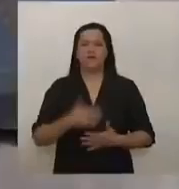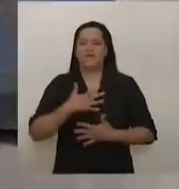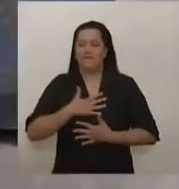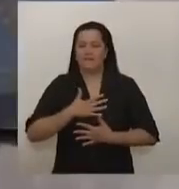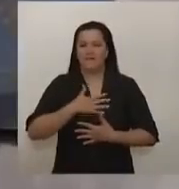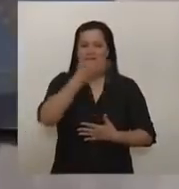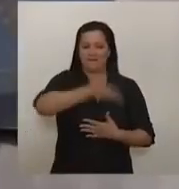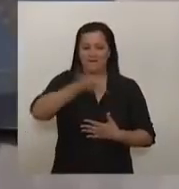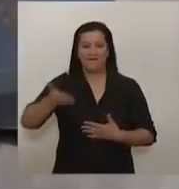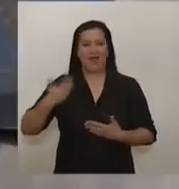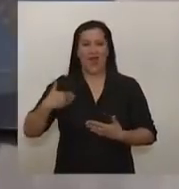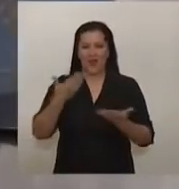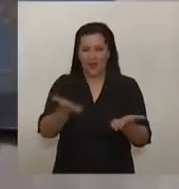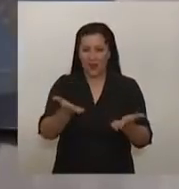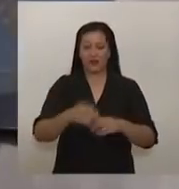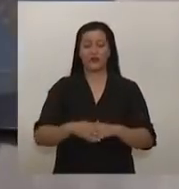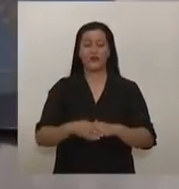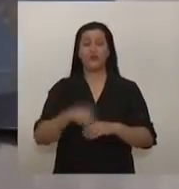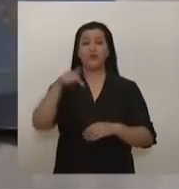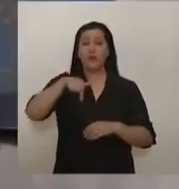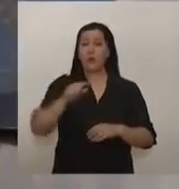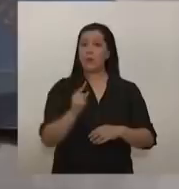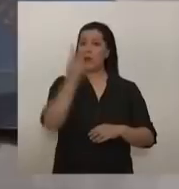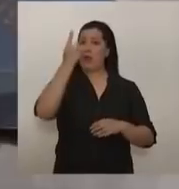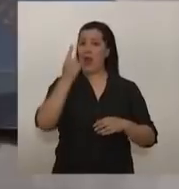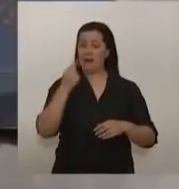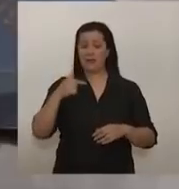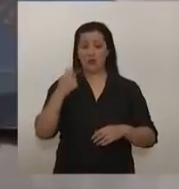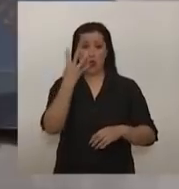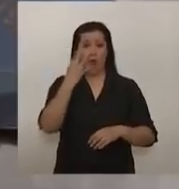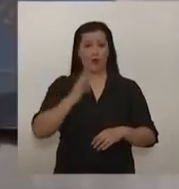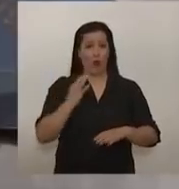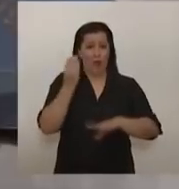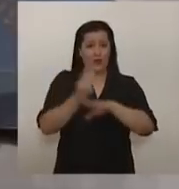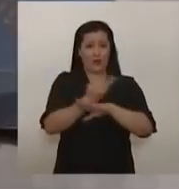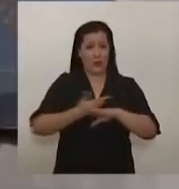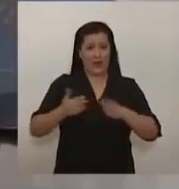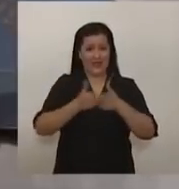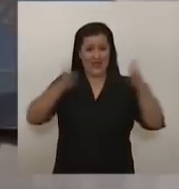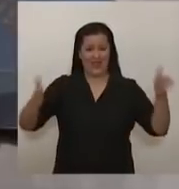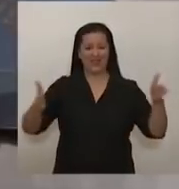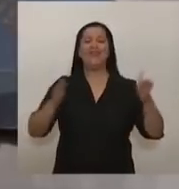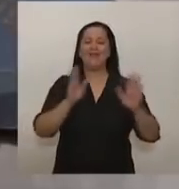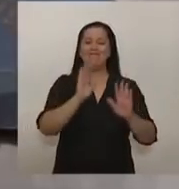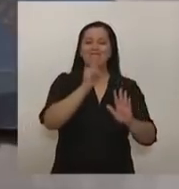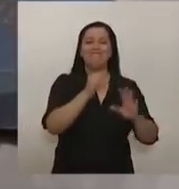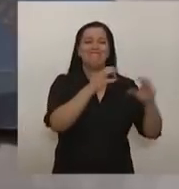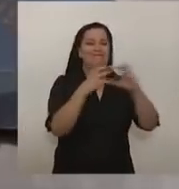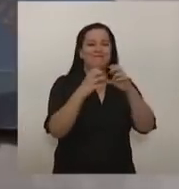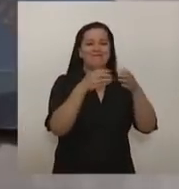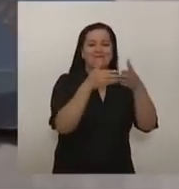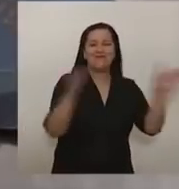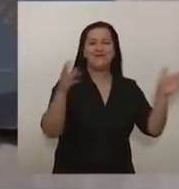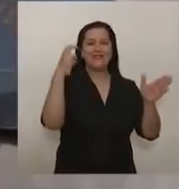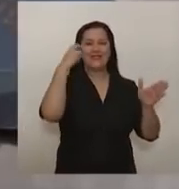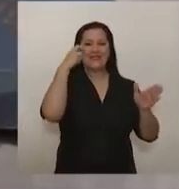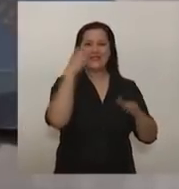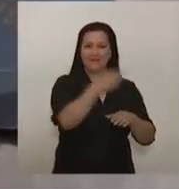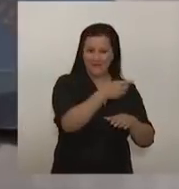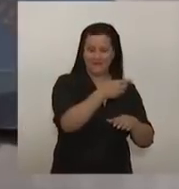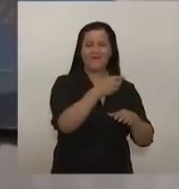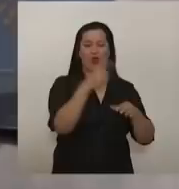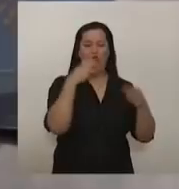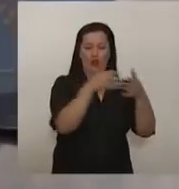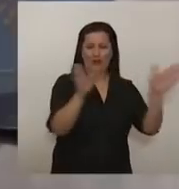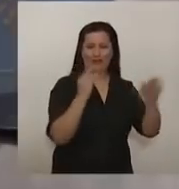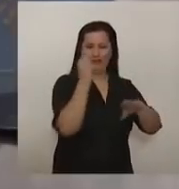Queridos argentinos, por única vez en estos 4 años, exceptuando las transmisiones de los discursos de la apertura de las sesiones